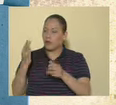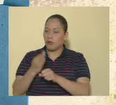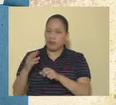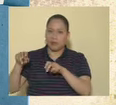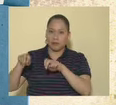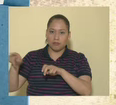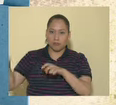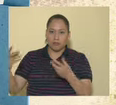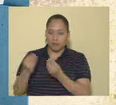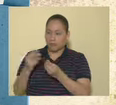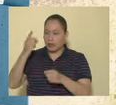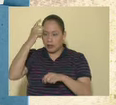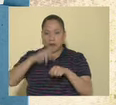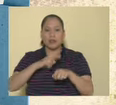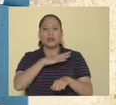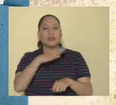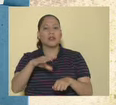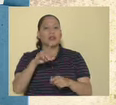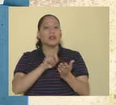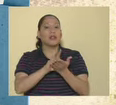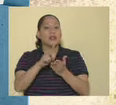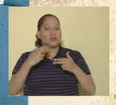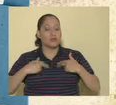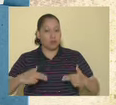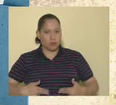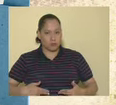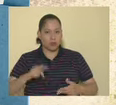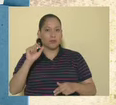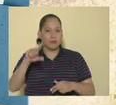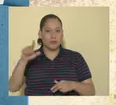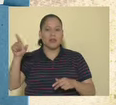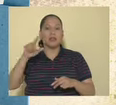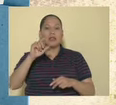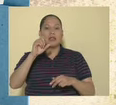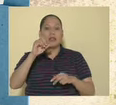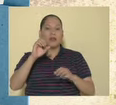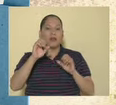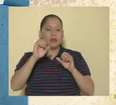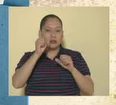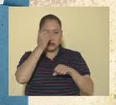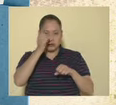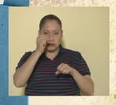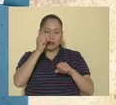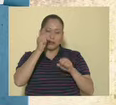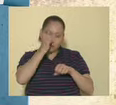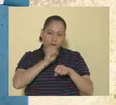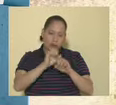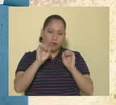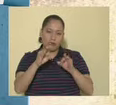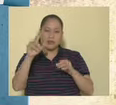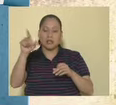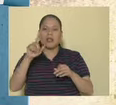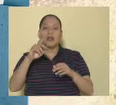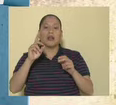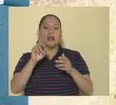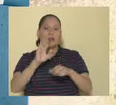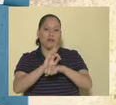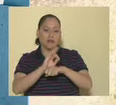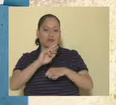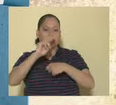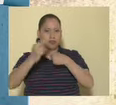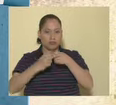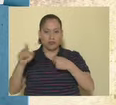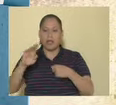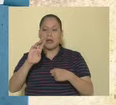el director general de Derechos Humanos de la Secretaría de la Defensa Nacional, el general